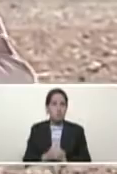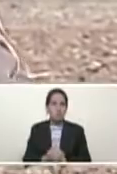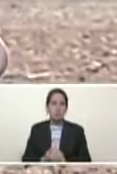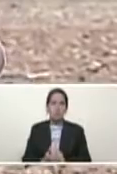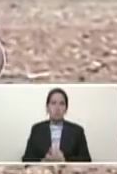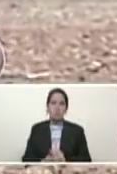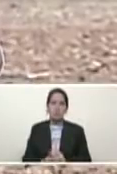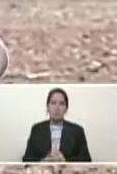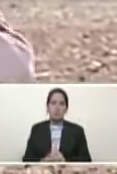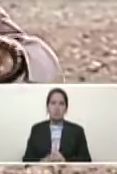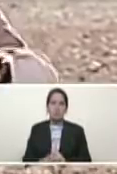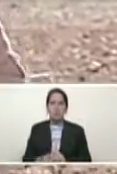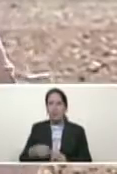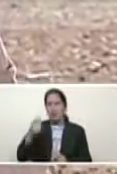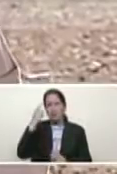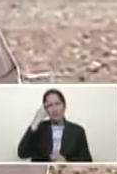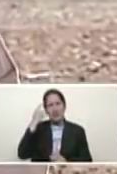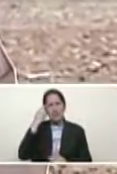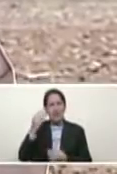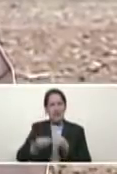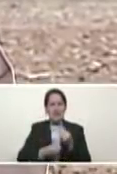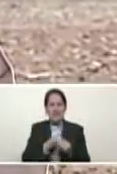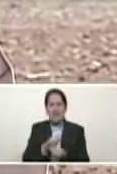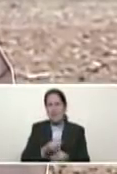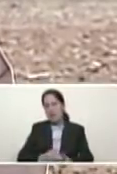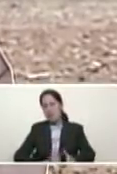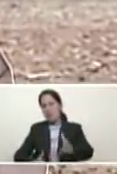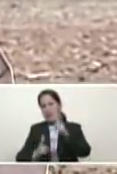No sabían ni colocar la ametralladora.